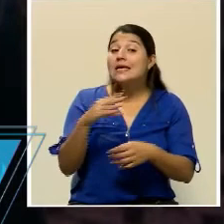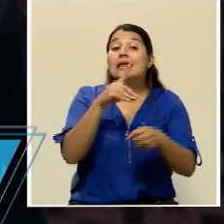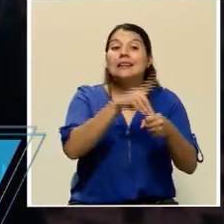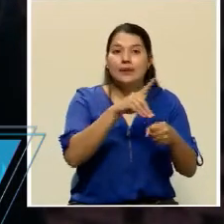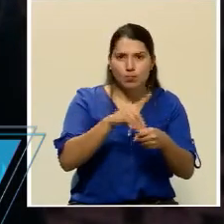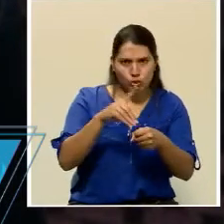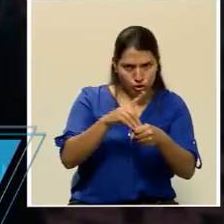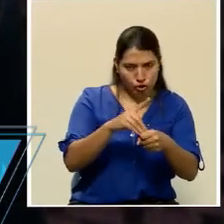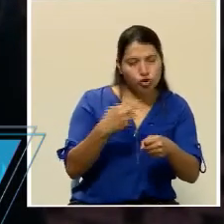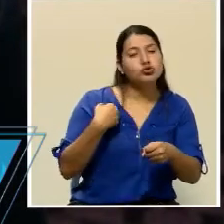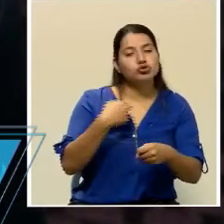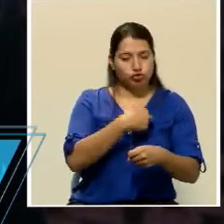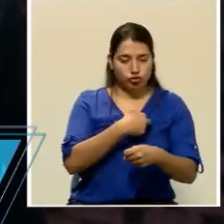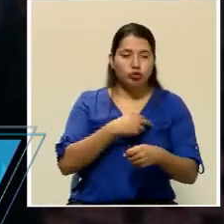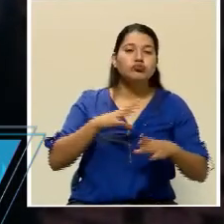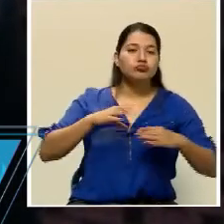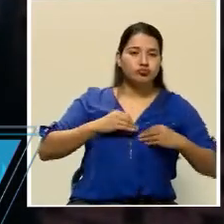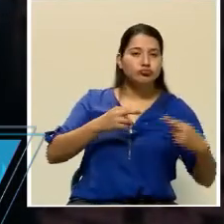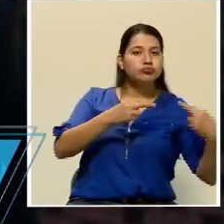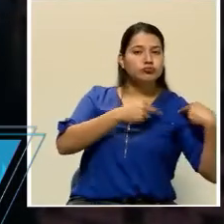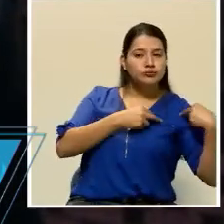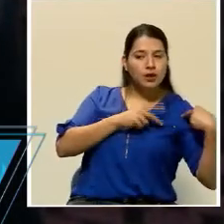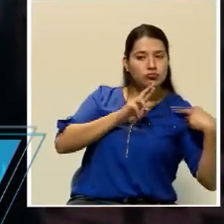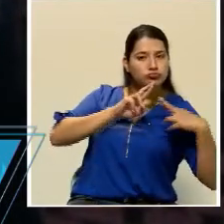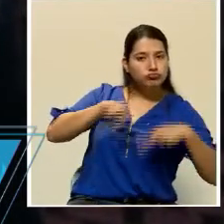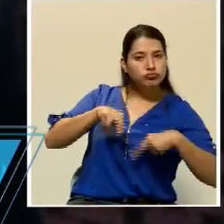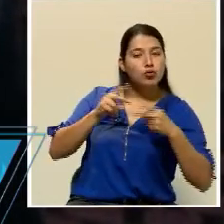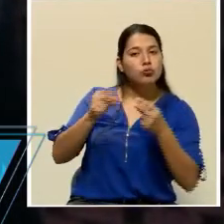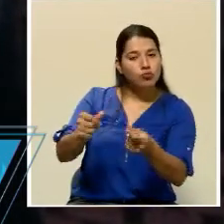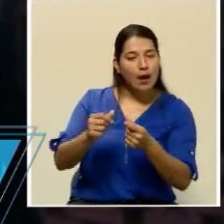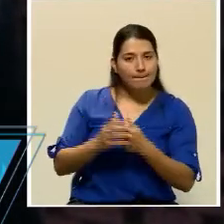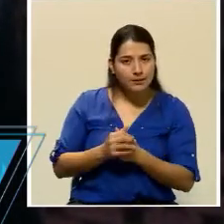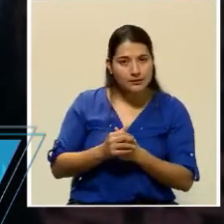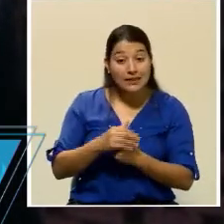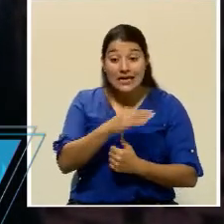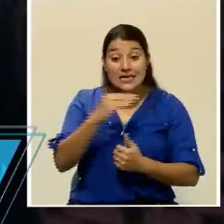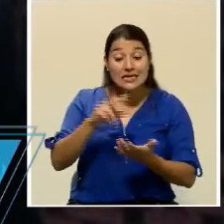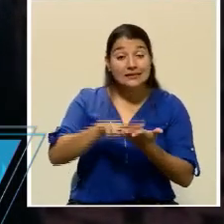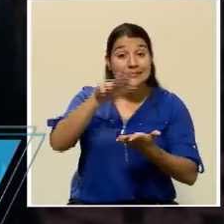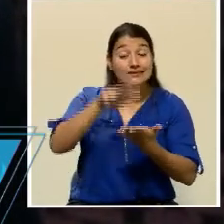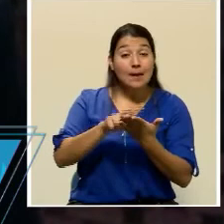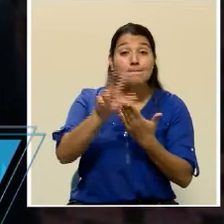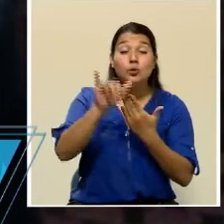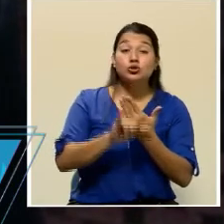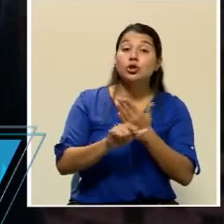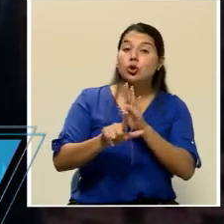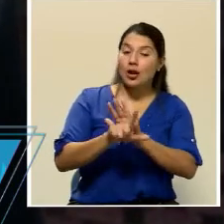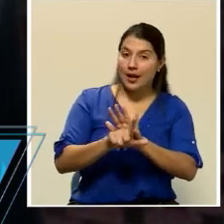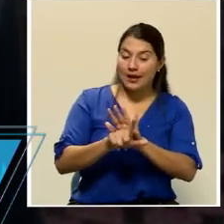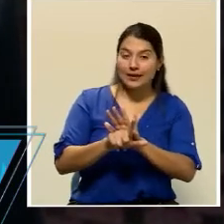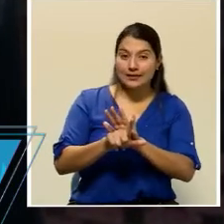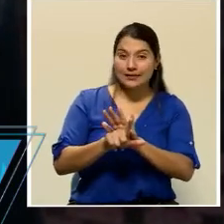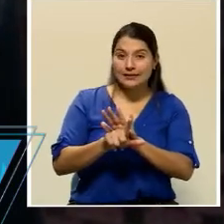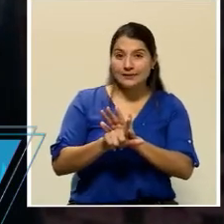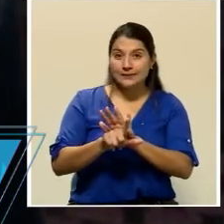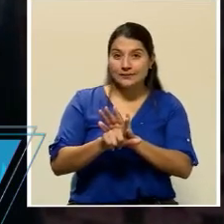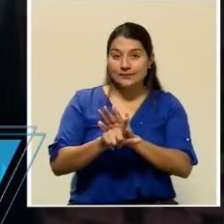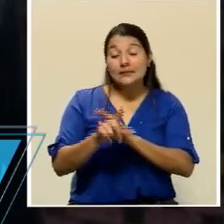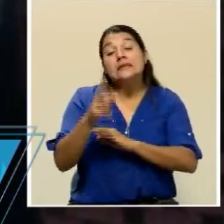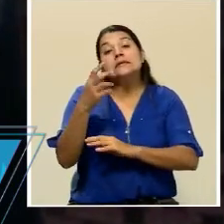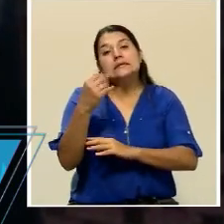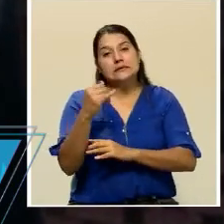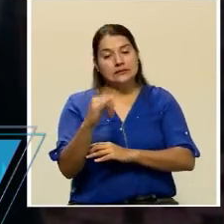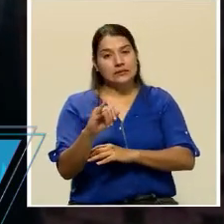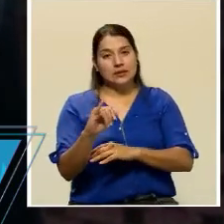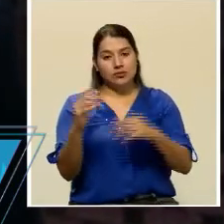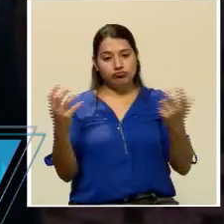diputados estamos en la obligación de responder rápidamente y de avalar los proyectos de ley que vengan en concordancia